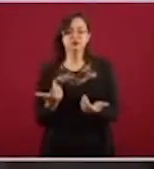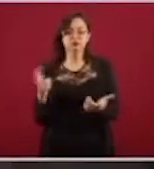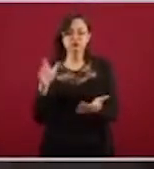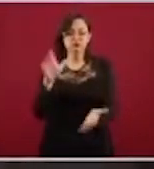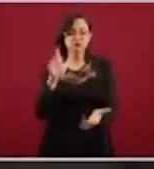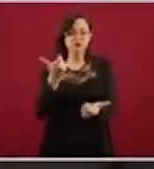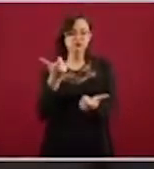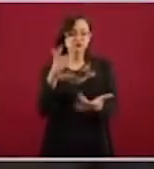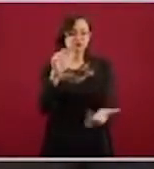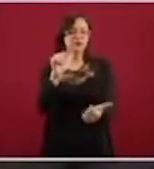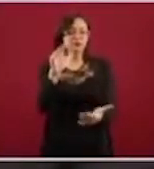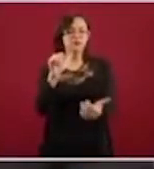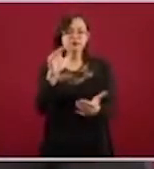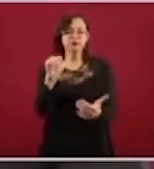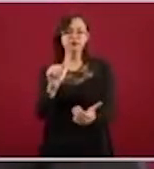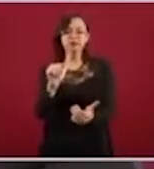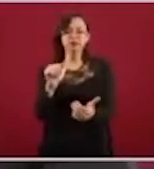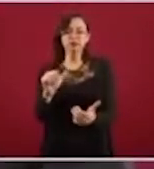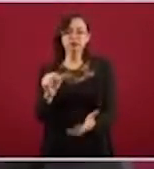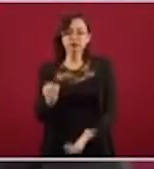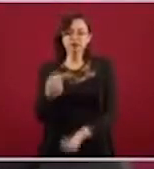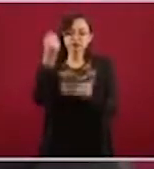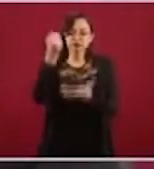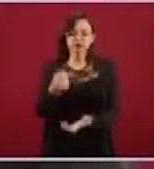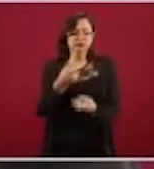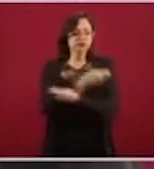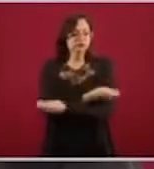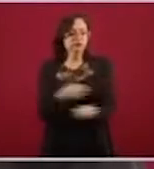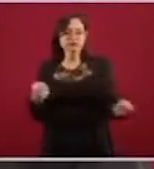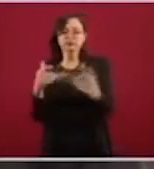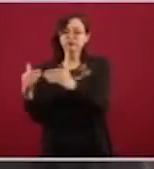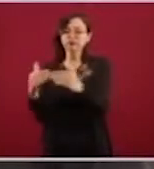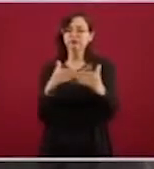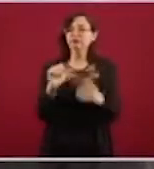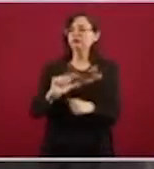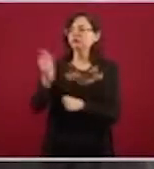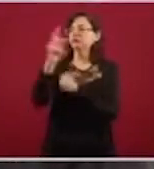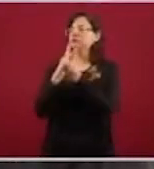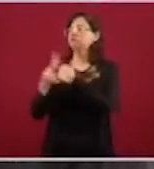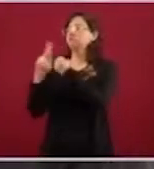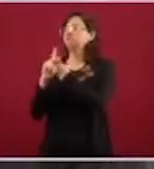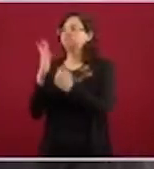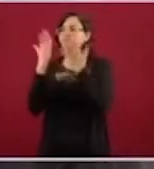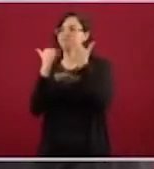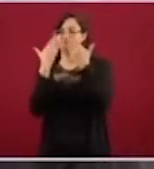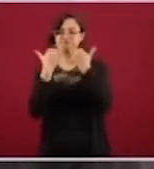ingreso que no se tiene en otras partes.